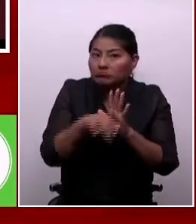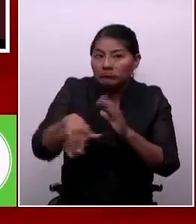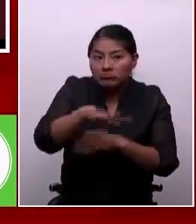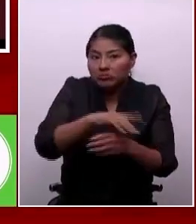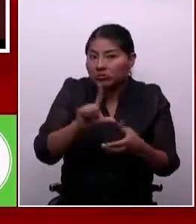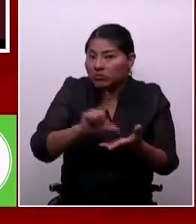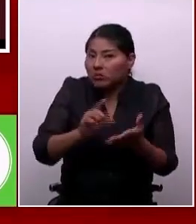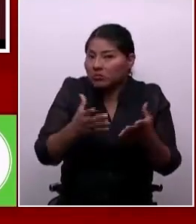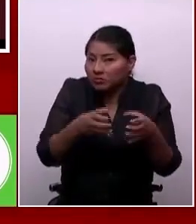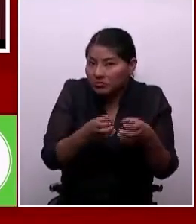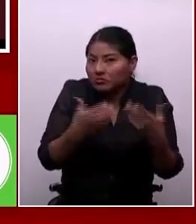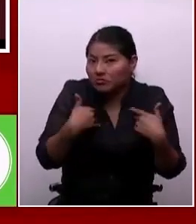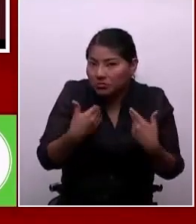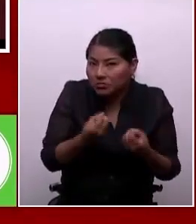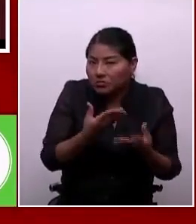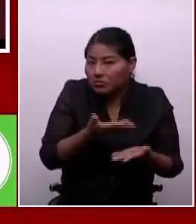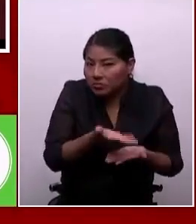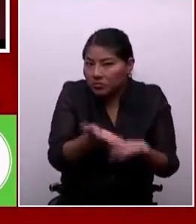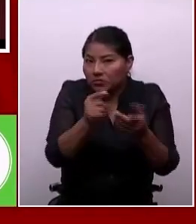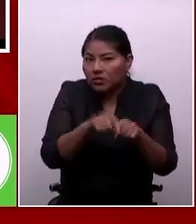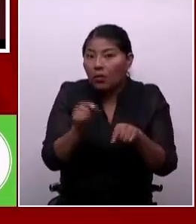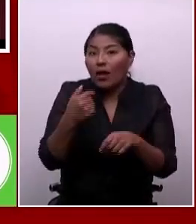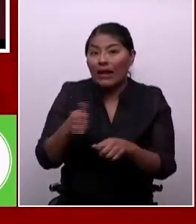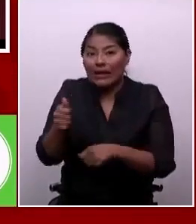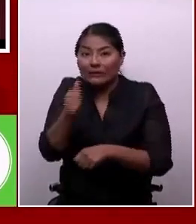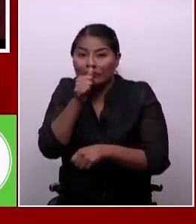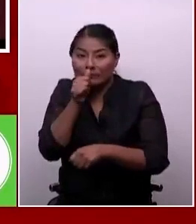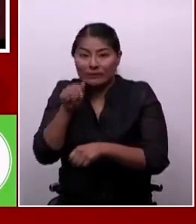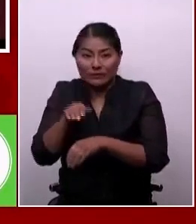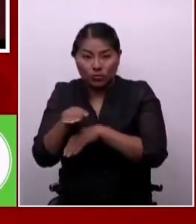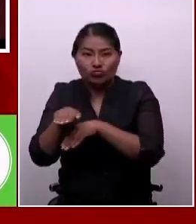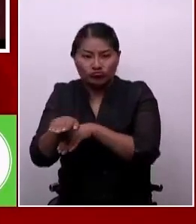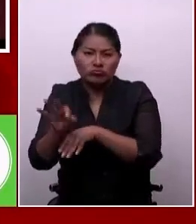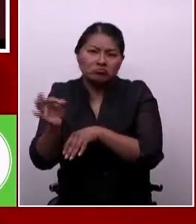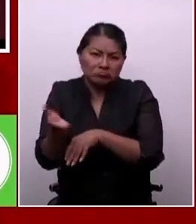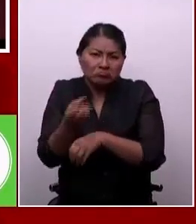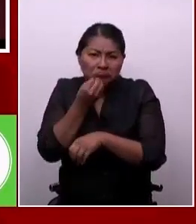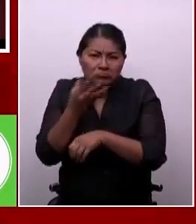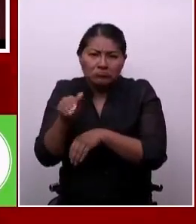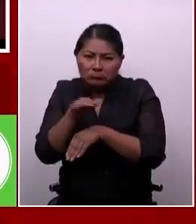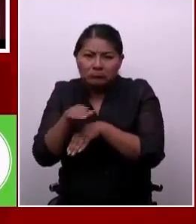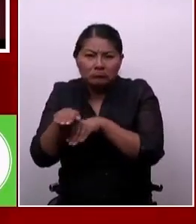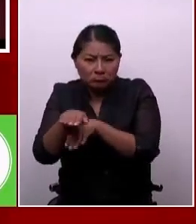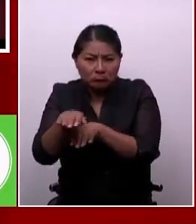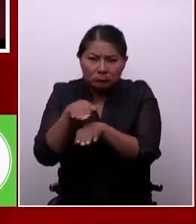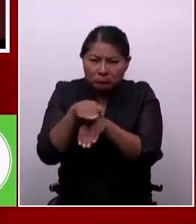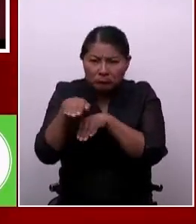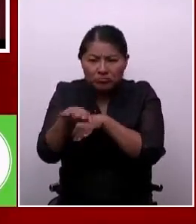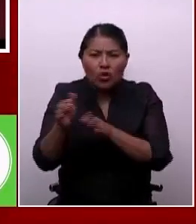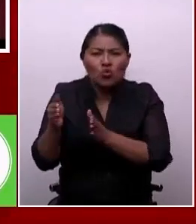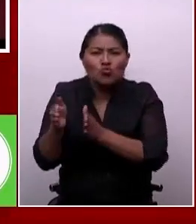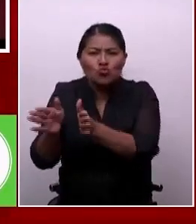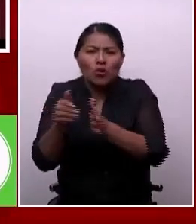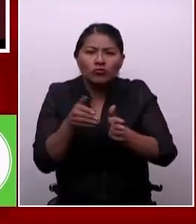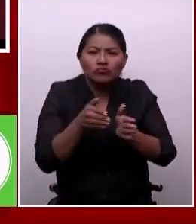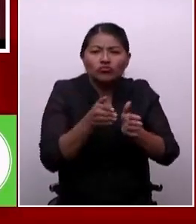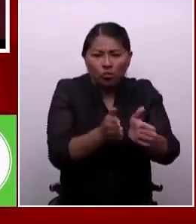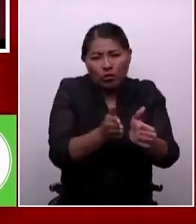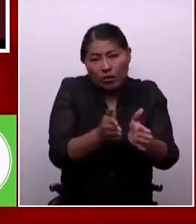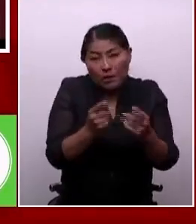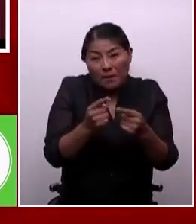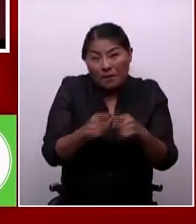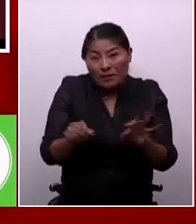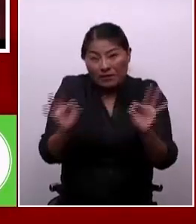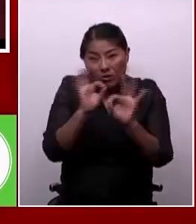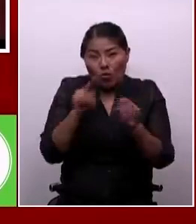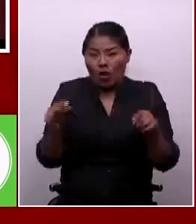el trabajo privado el transporte privado también tiene una importancia y debe tener una vía dedicada sin embargo eso no